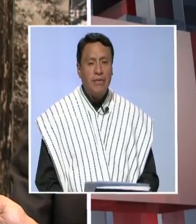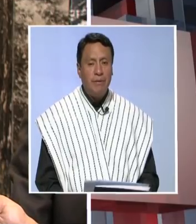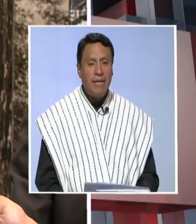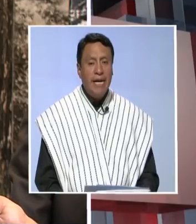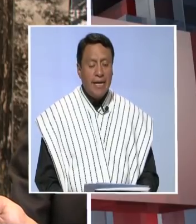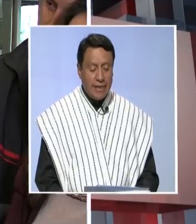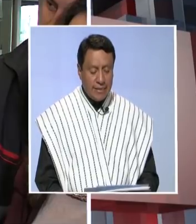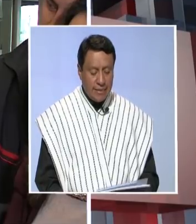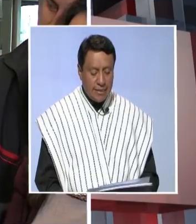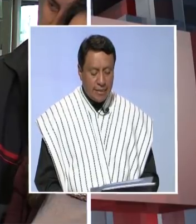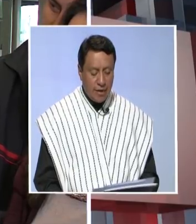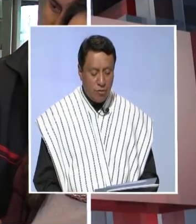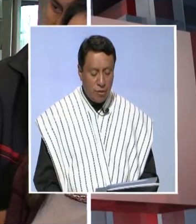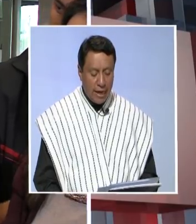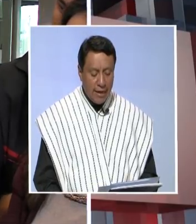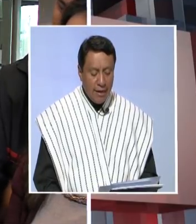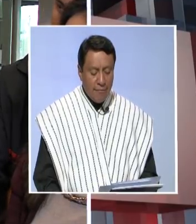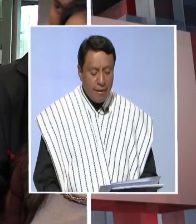musuri.